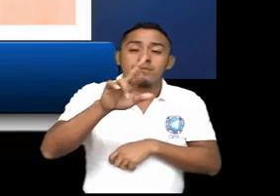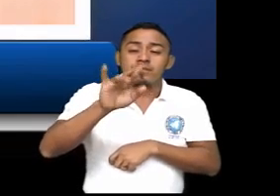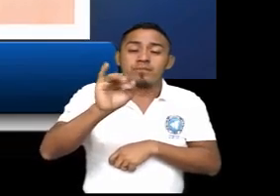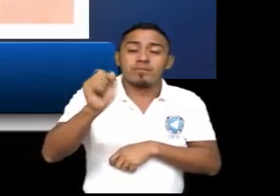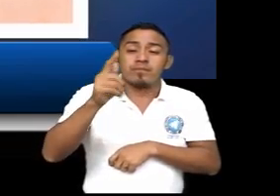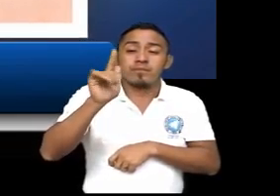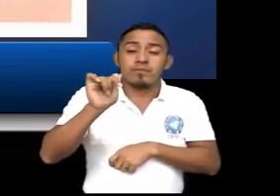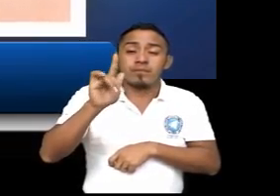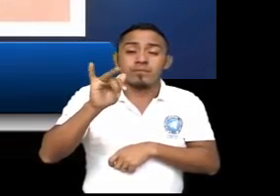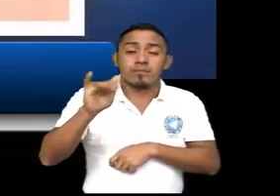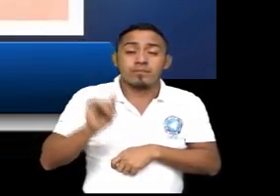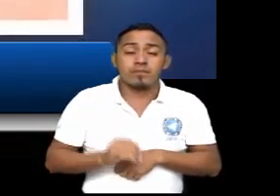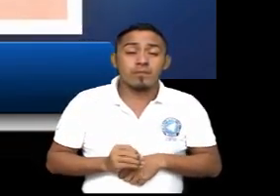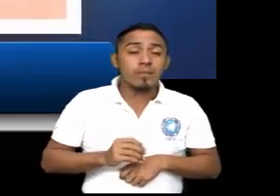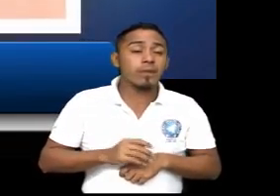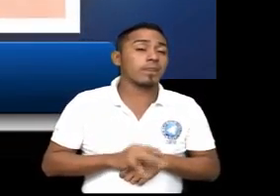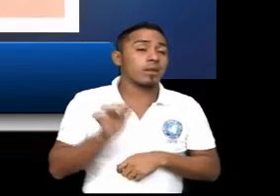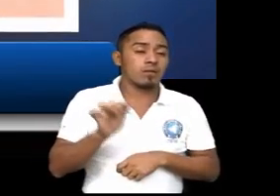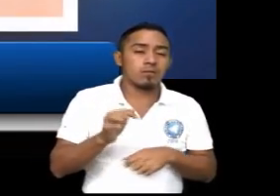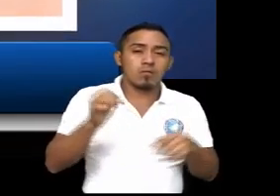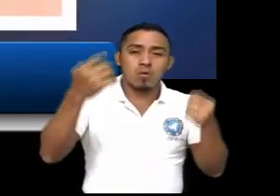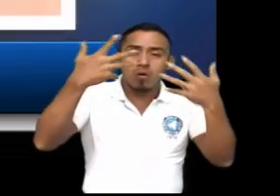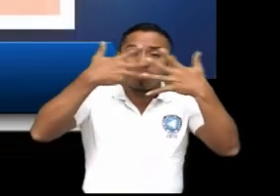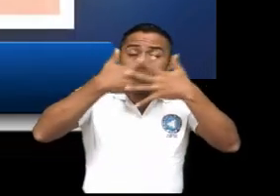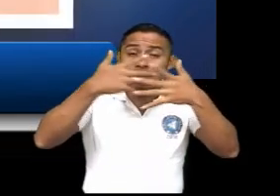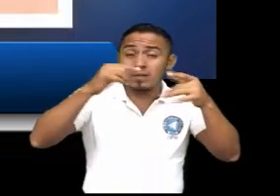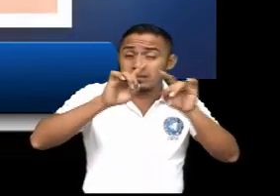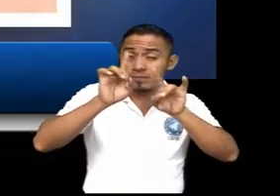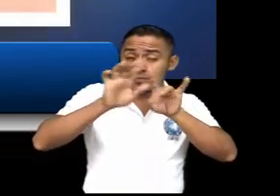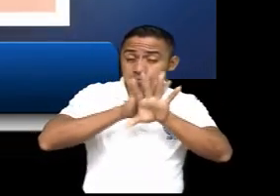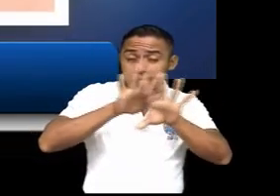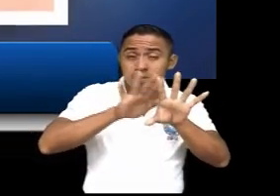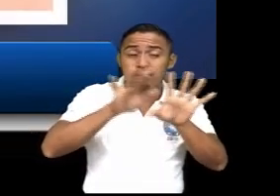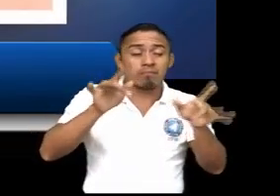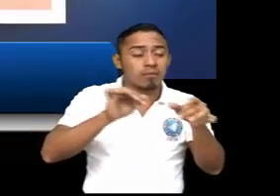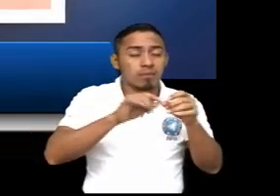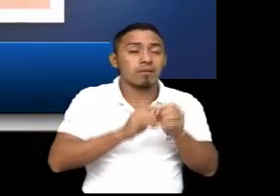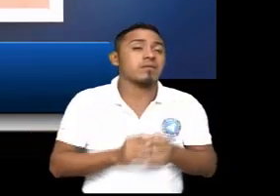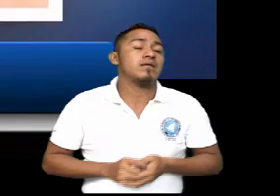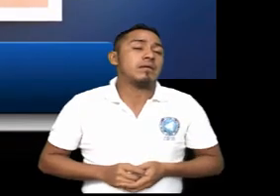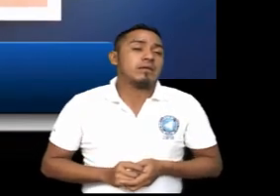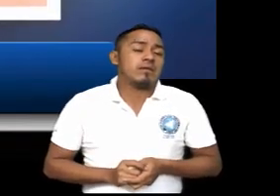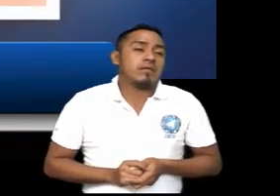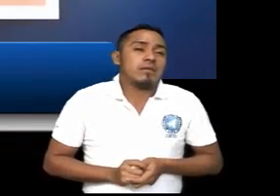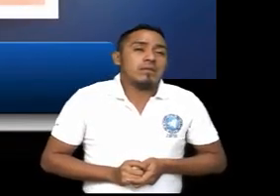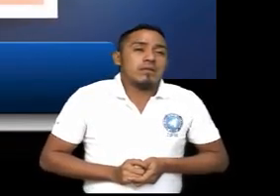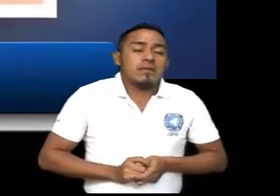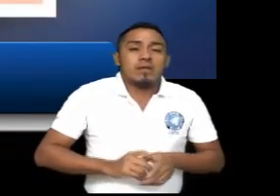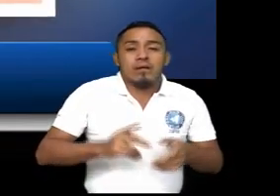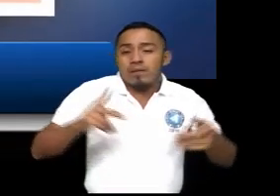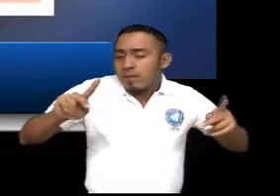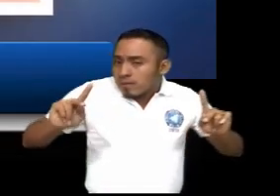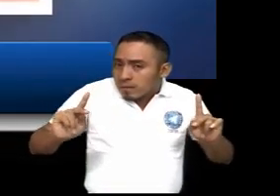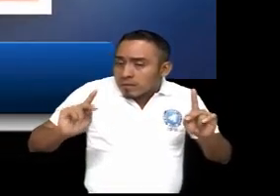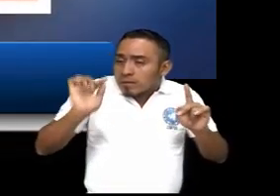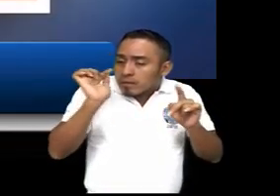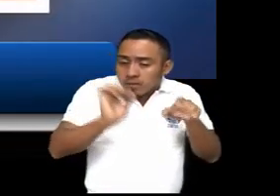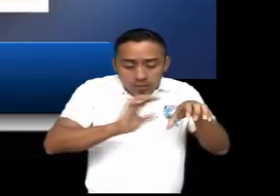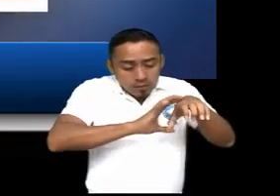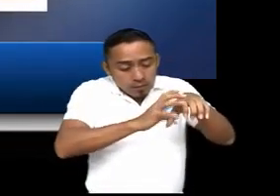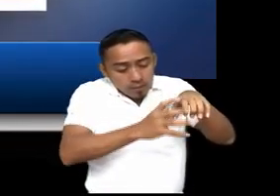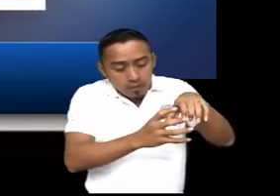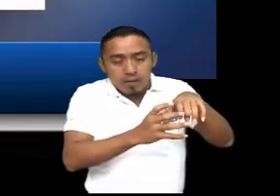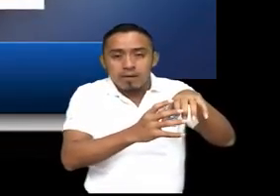tiene su característica, su transparencia. Cristalino, está cristalino, ¿verdad? Pero sucede que sus estructuras